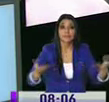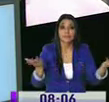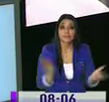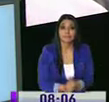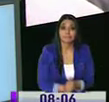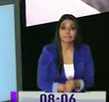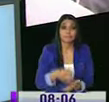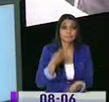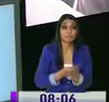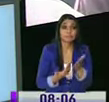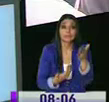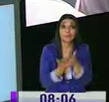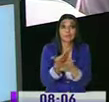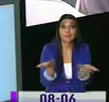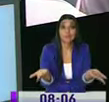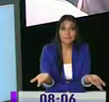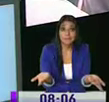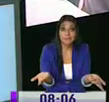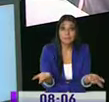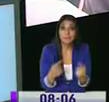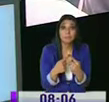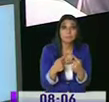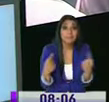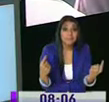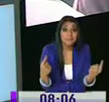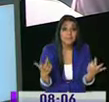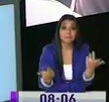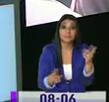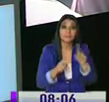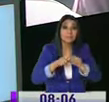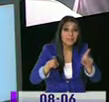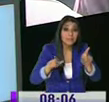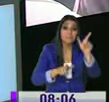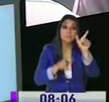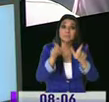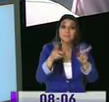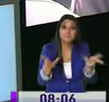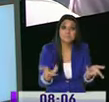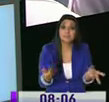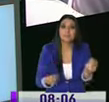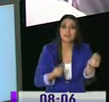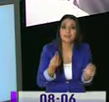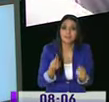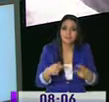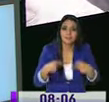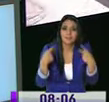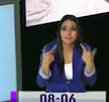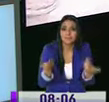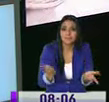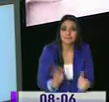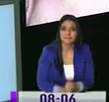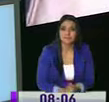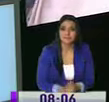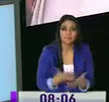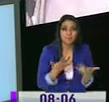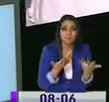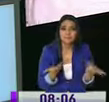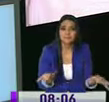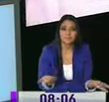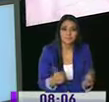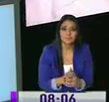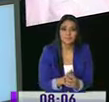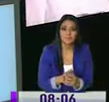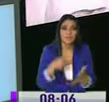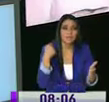y hay que comprar nuevas lo cierto es que la los vecinos de población no esperan pues o sea este tipo de cosas los